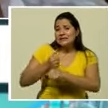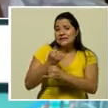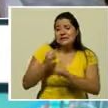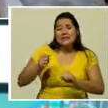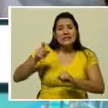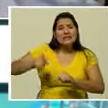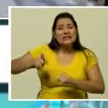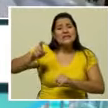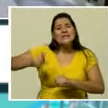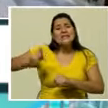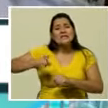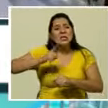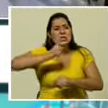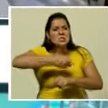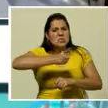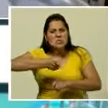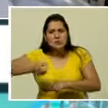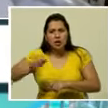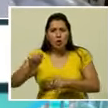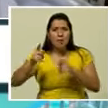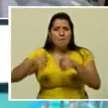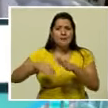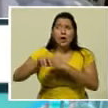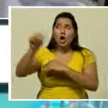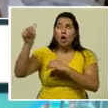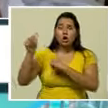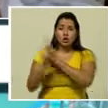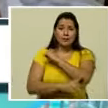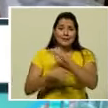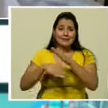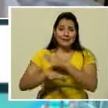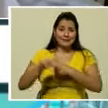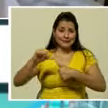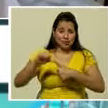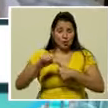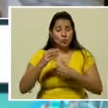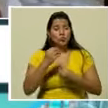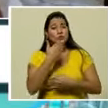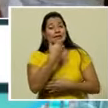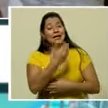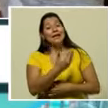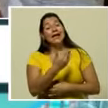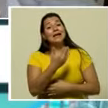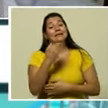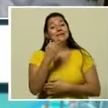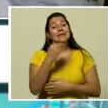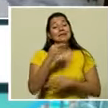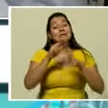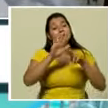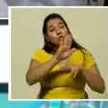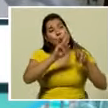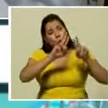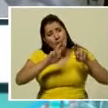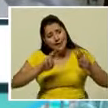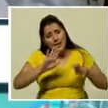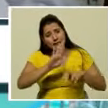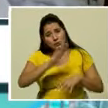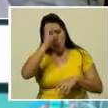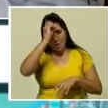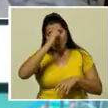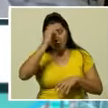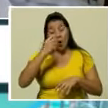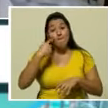represivas como está pasando en otros países de la región centroamericana. Muchísimas gracias al análisis y a los comentarios